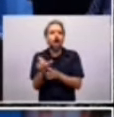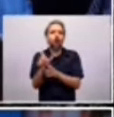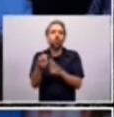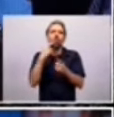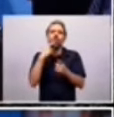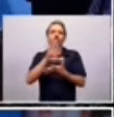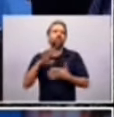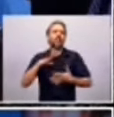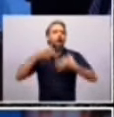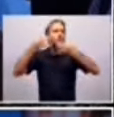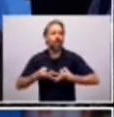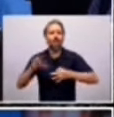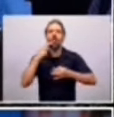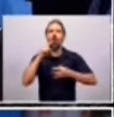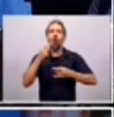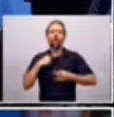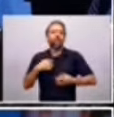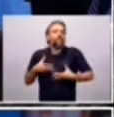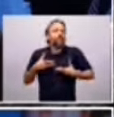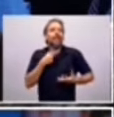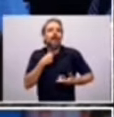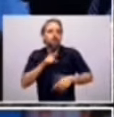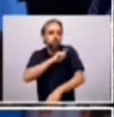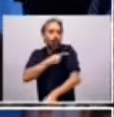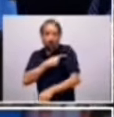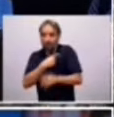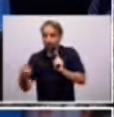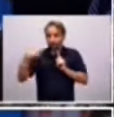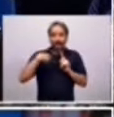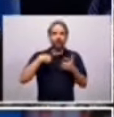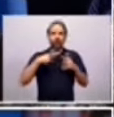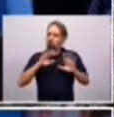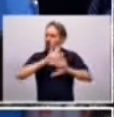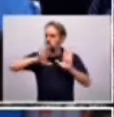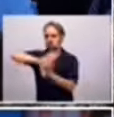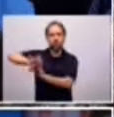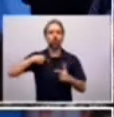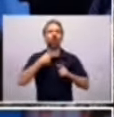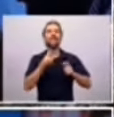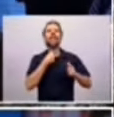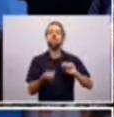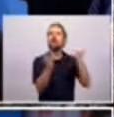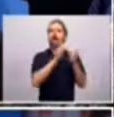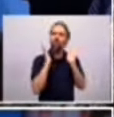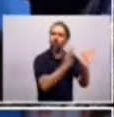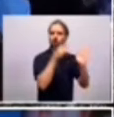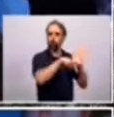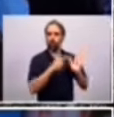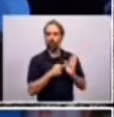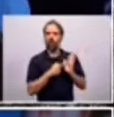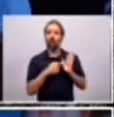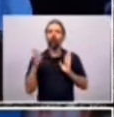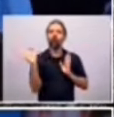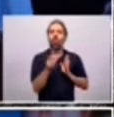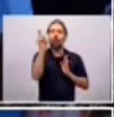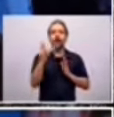perfecta. Cada vez que hay que hacerle un daño a la Argentina, ahí está firme como una soldada. Bien, el tema es todo lo que esto significa en términos patrimoniales,